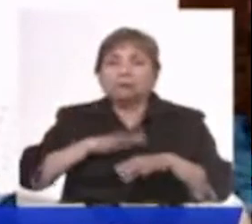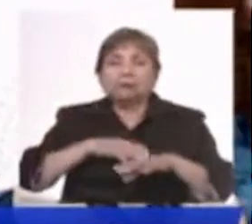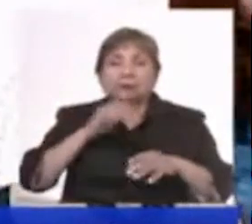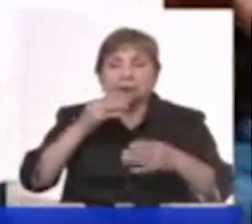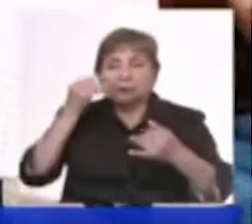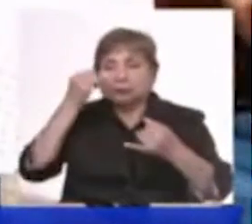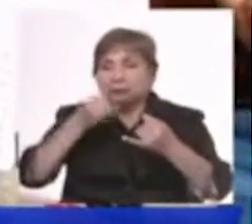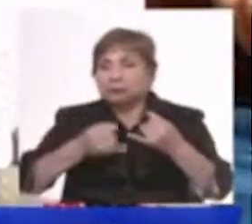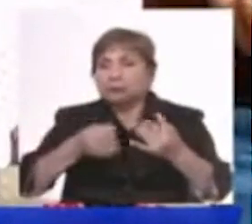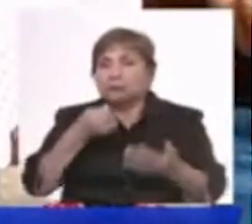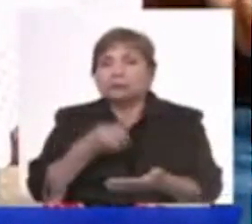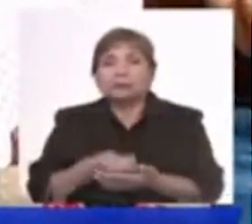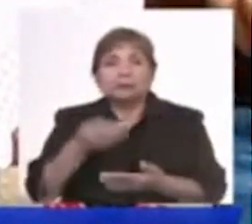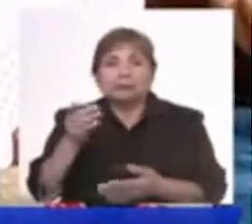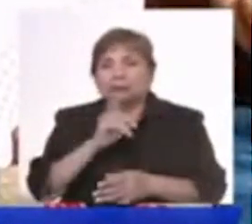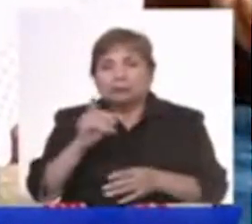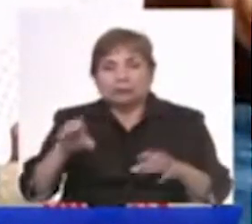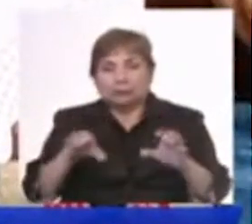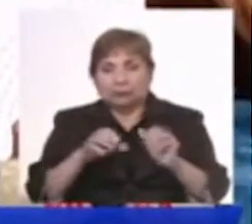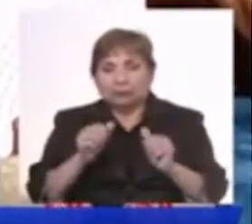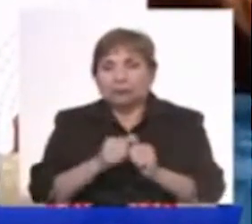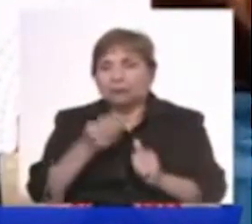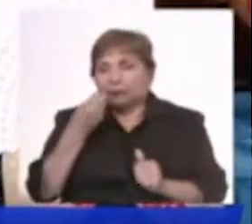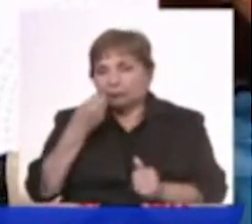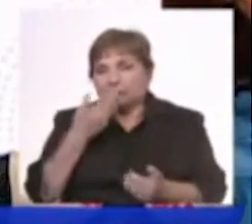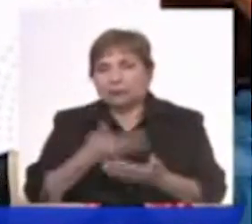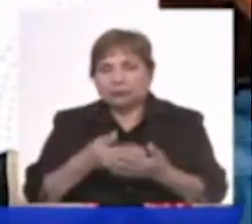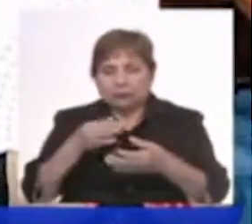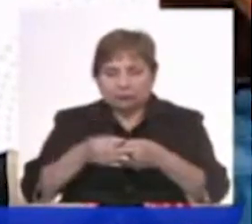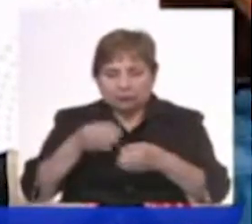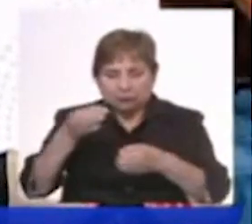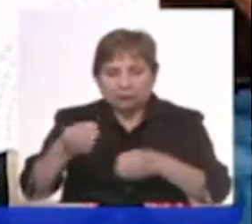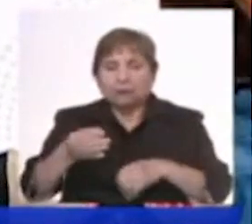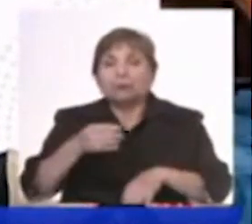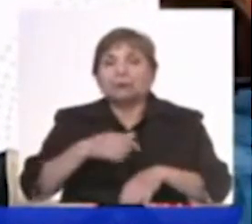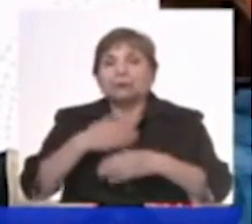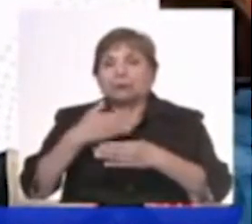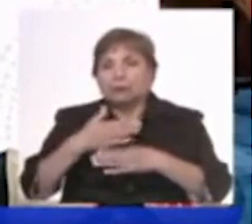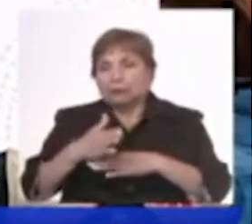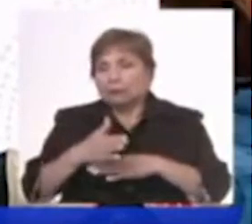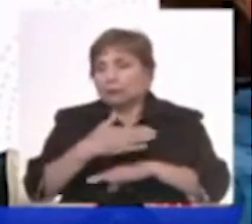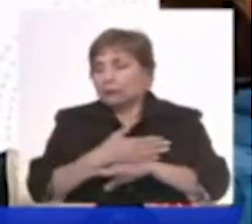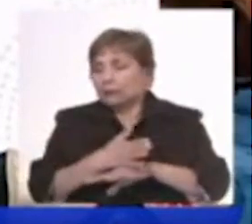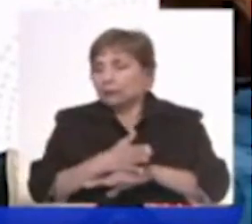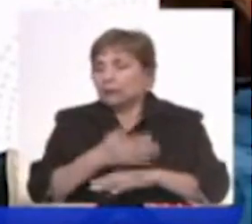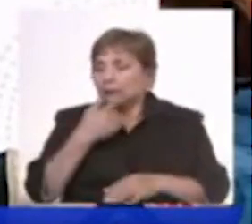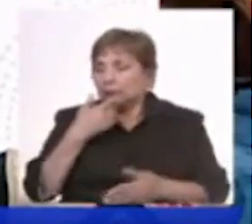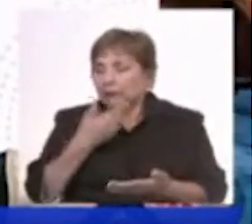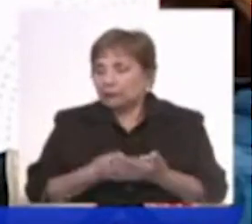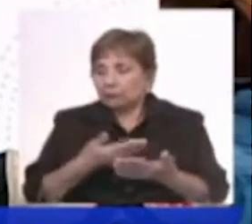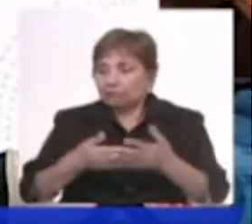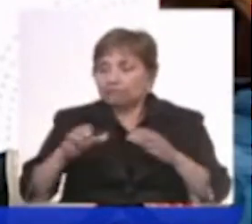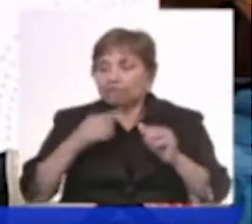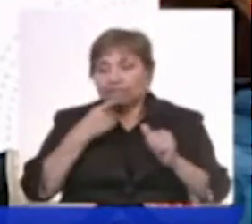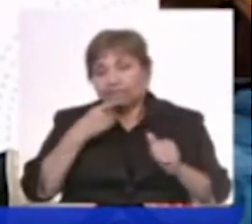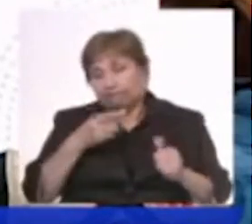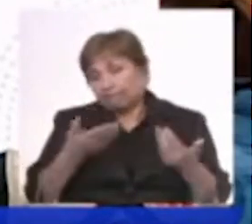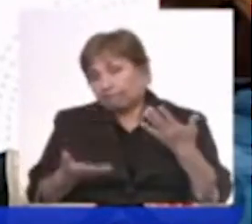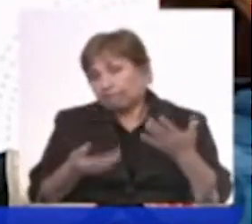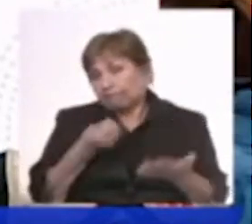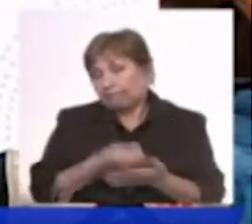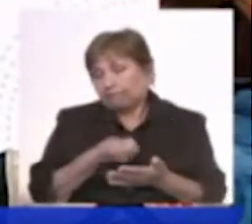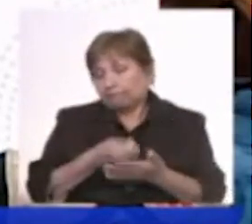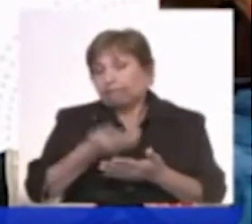que finalmente fue una compra que no se ejecutó porque hubo un plazo de tiempo que se excedió. Sin embargo, ya estaba prácticamente la